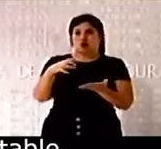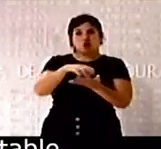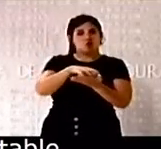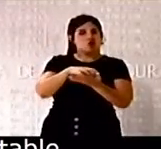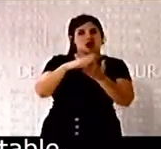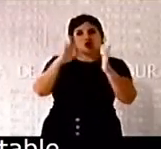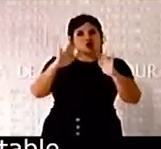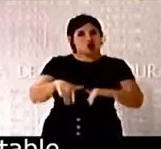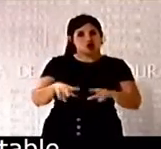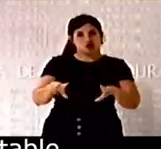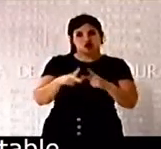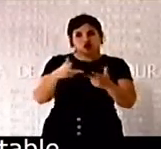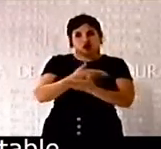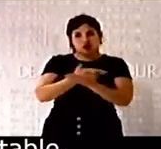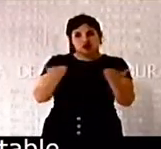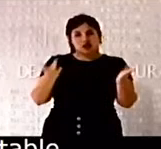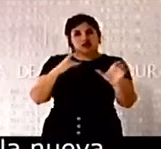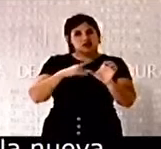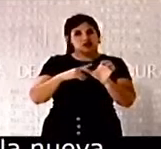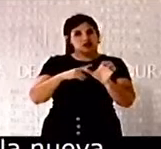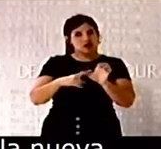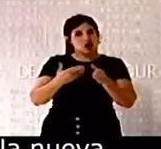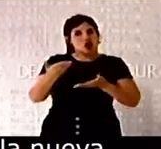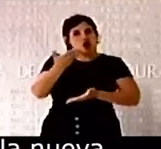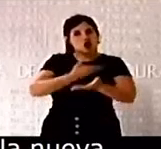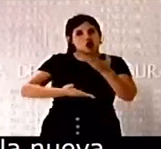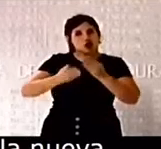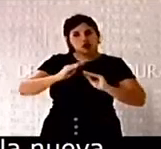sociedad extremeña por la colaboración